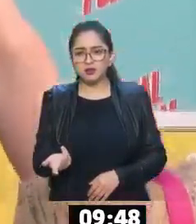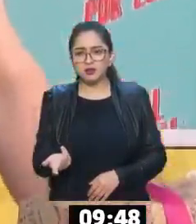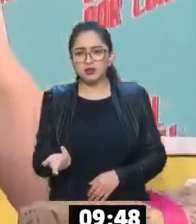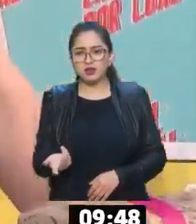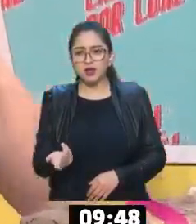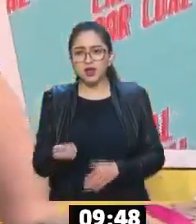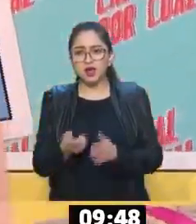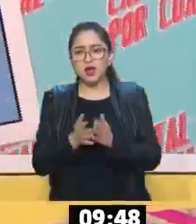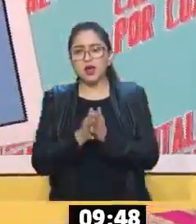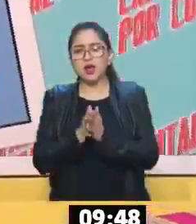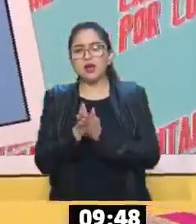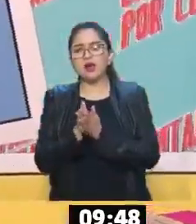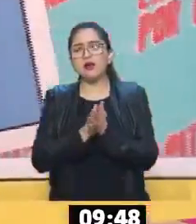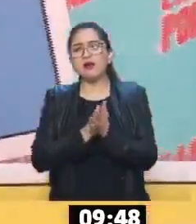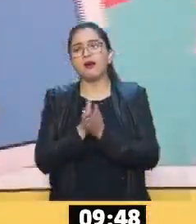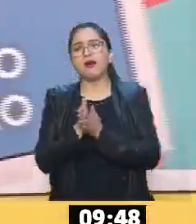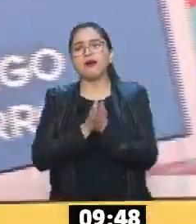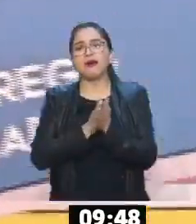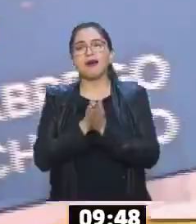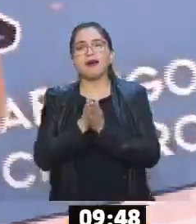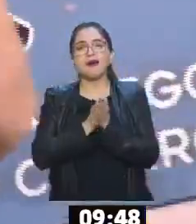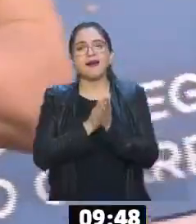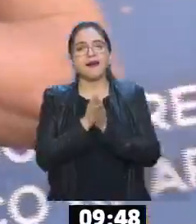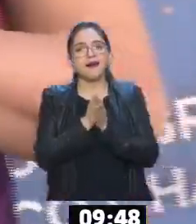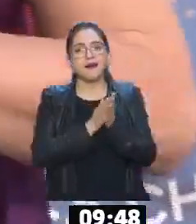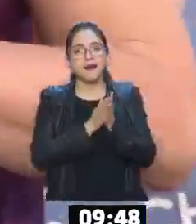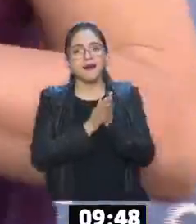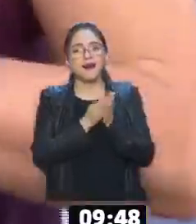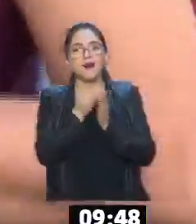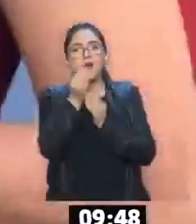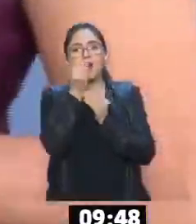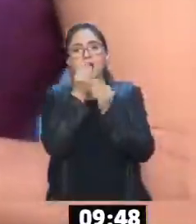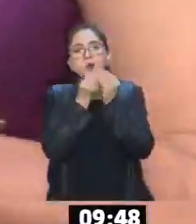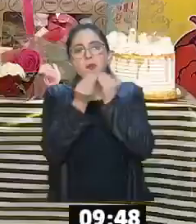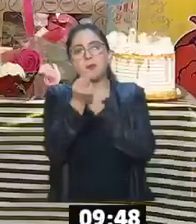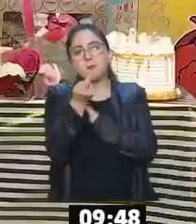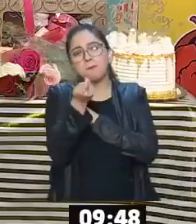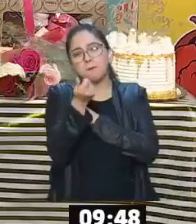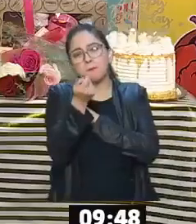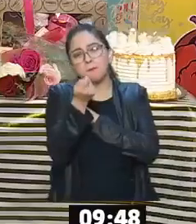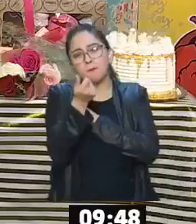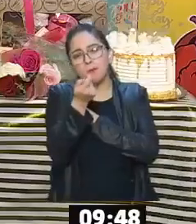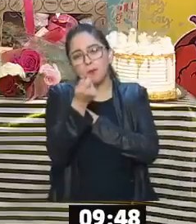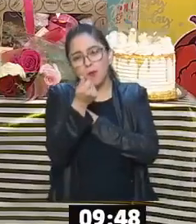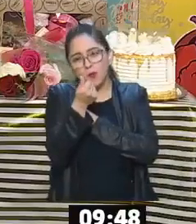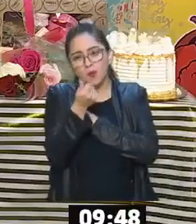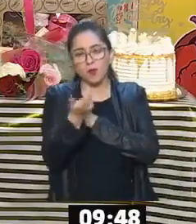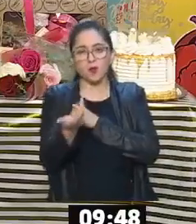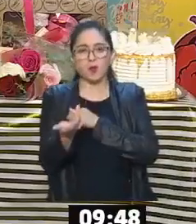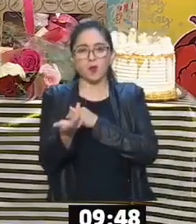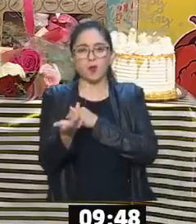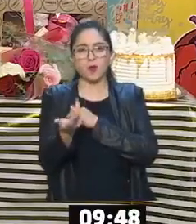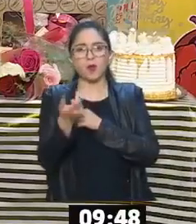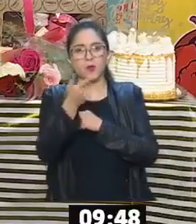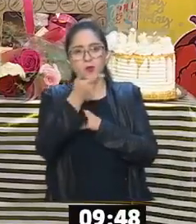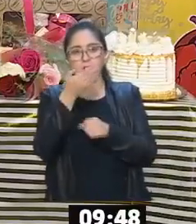Su chocolate. Con la lengua de gato. Recordemos las raciones, mi Fe. Su ración. Las raciones, ya tiene